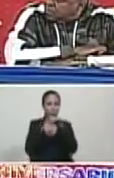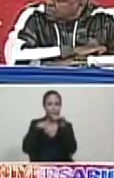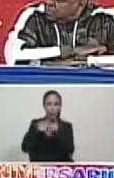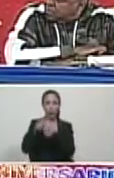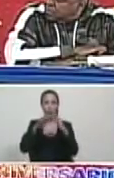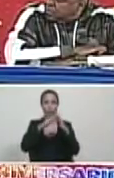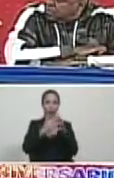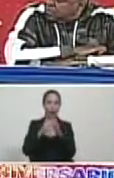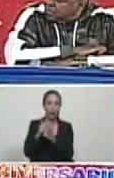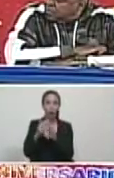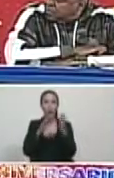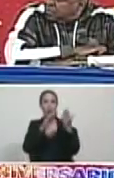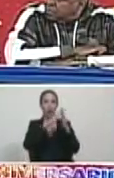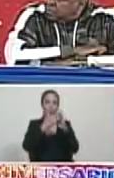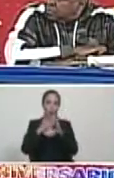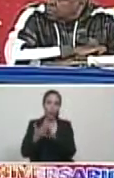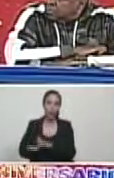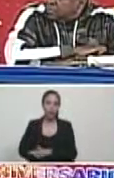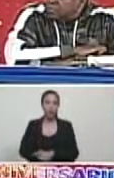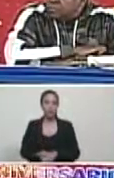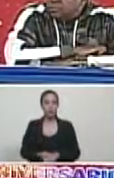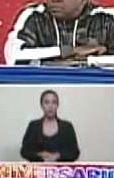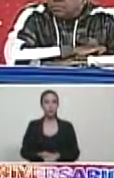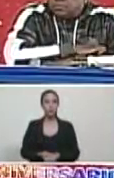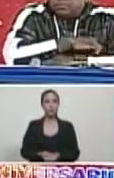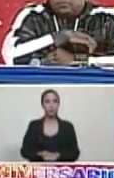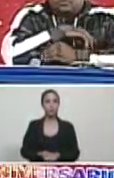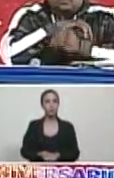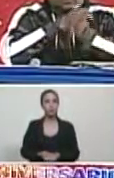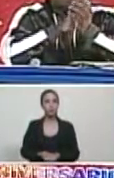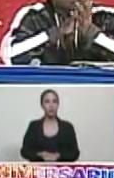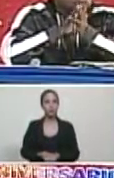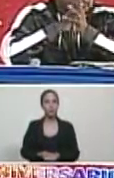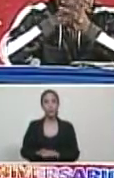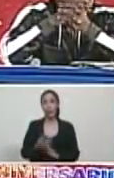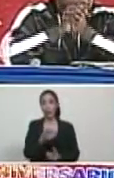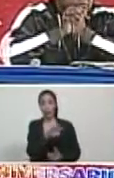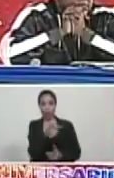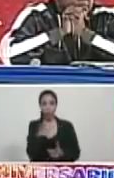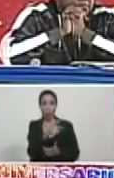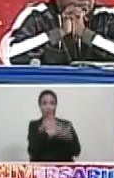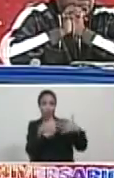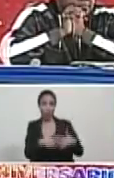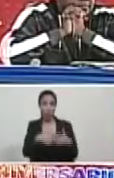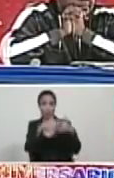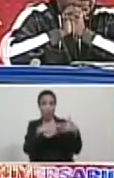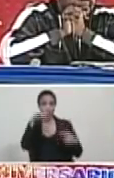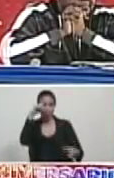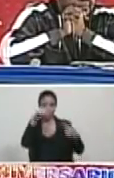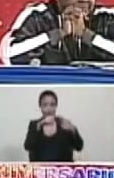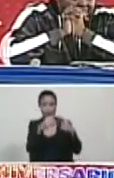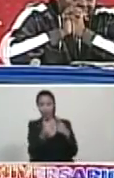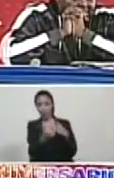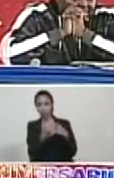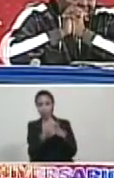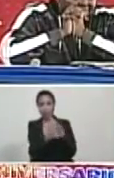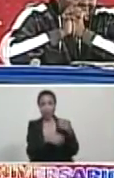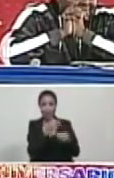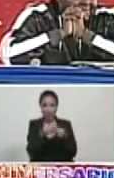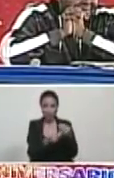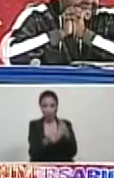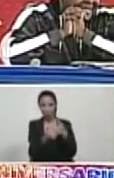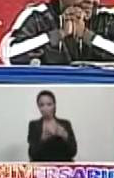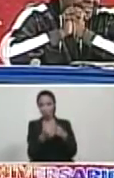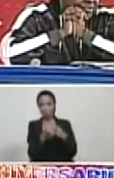en cada familia. Porque el objetivo del ataque terrorista que hizo el imperialismo con sus